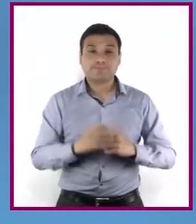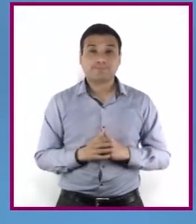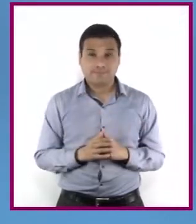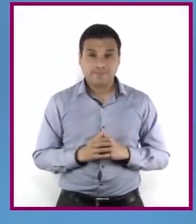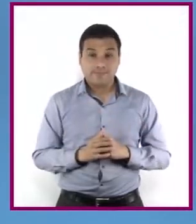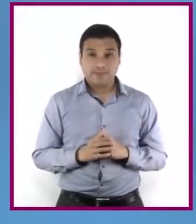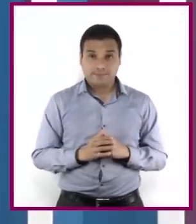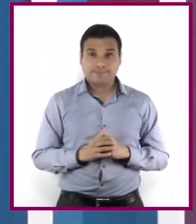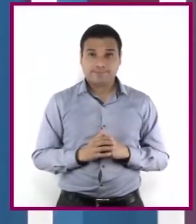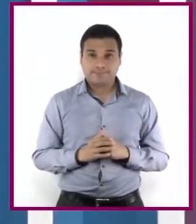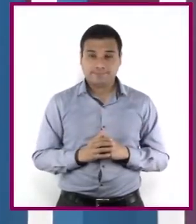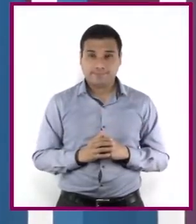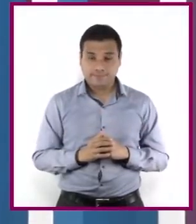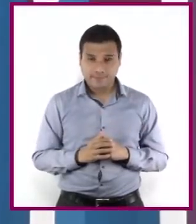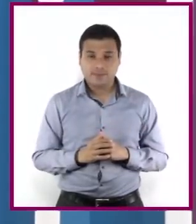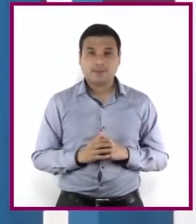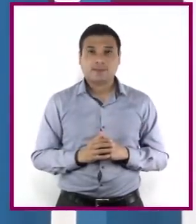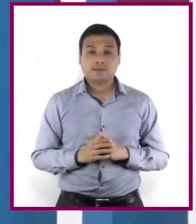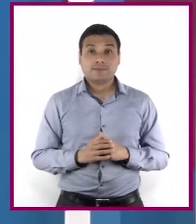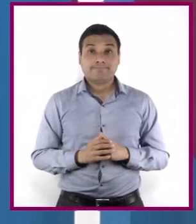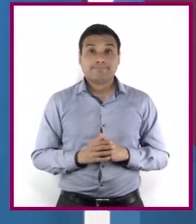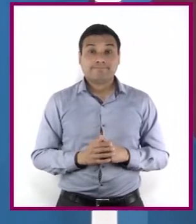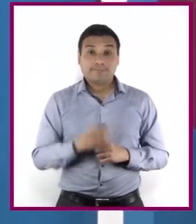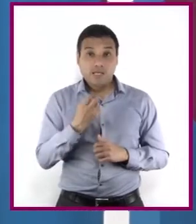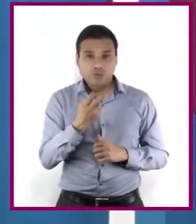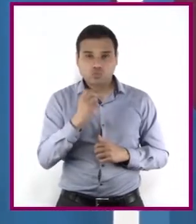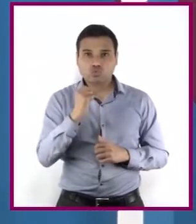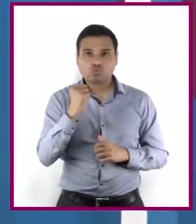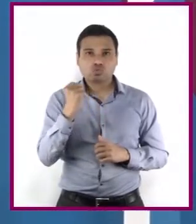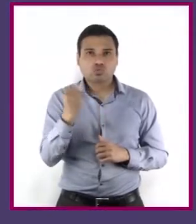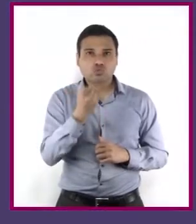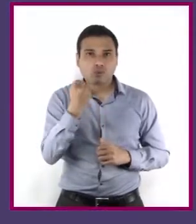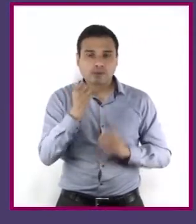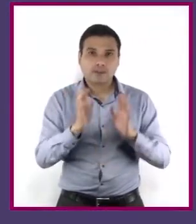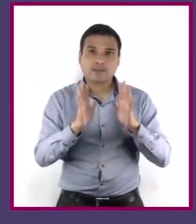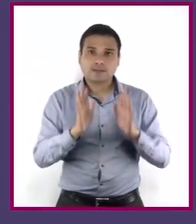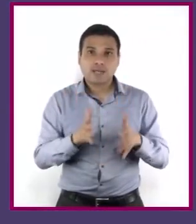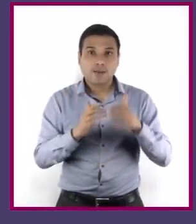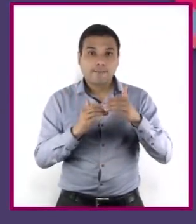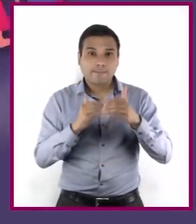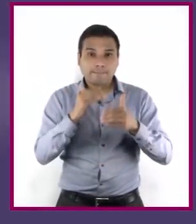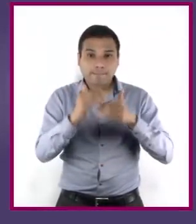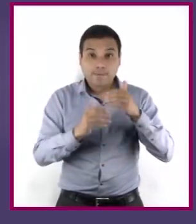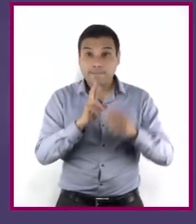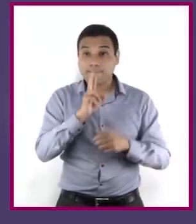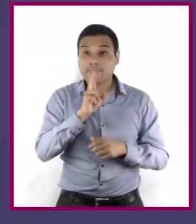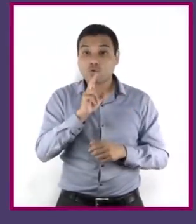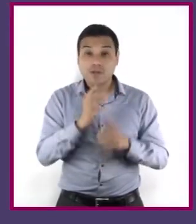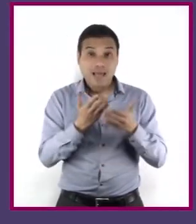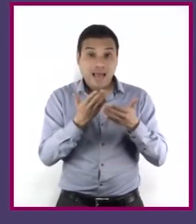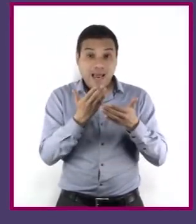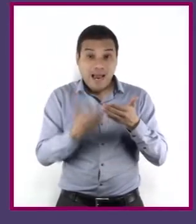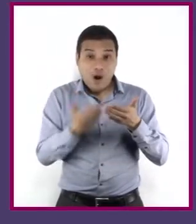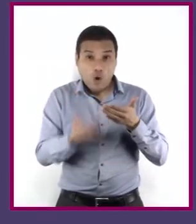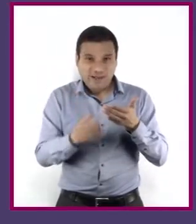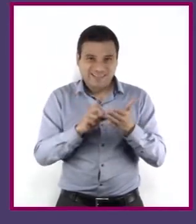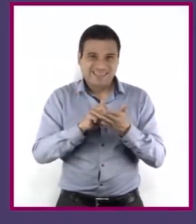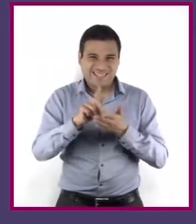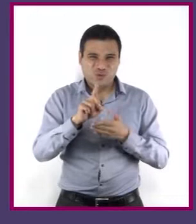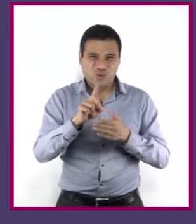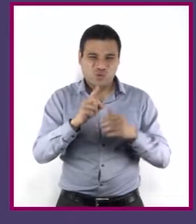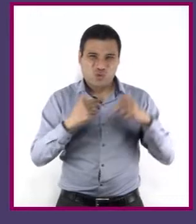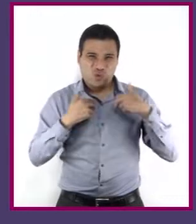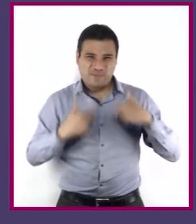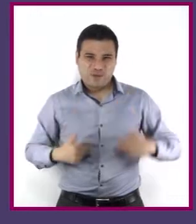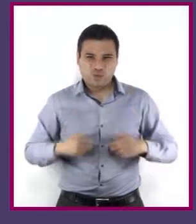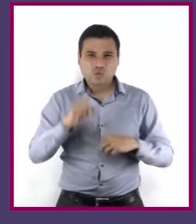término personas, lo que afortunadamente ha evolucionado, por lo que en la actualidad los derechos humanos de las mujeres